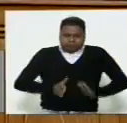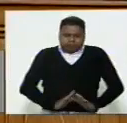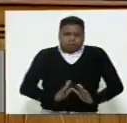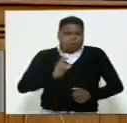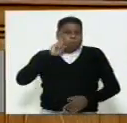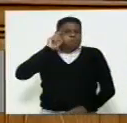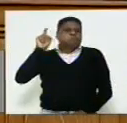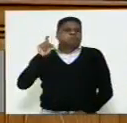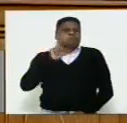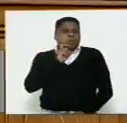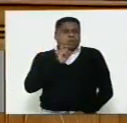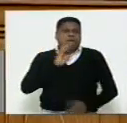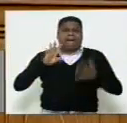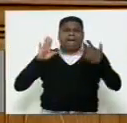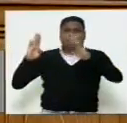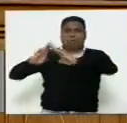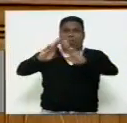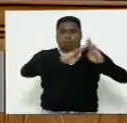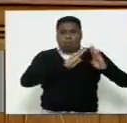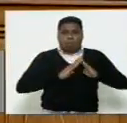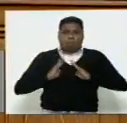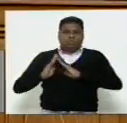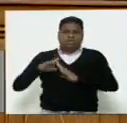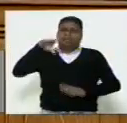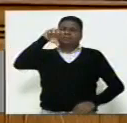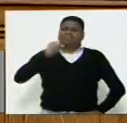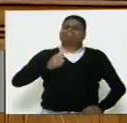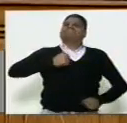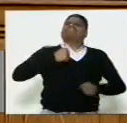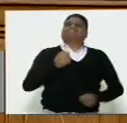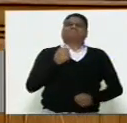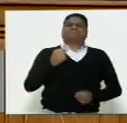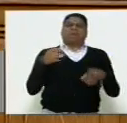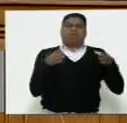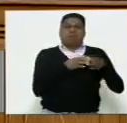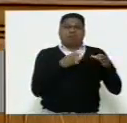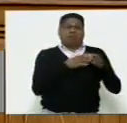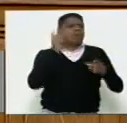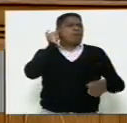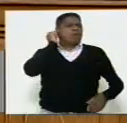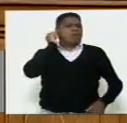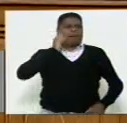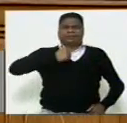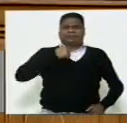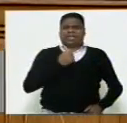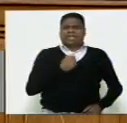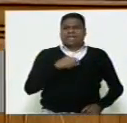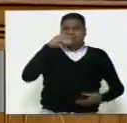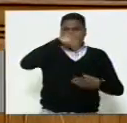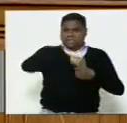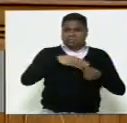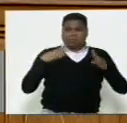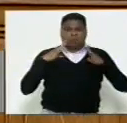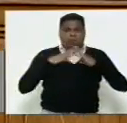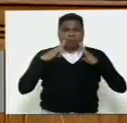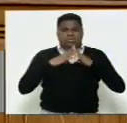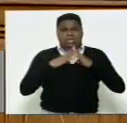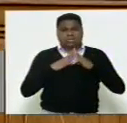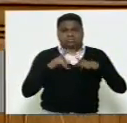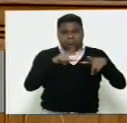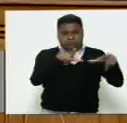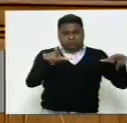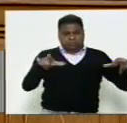a la comunidad y que abandere al movimiento de mujeres en un papel protagónico dentro de la comunidad con las áreas